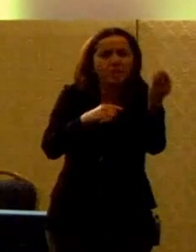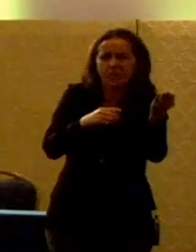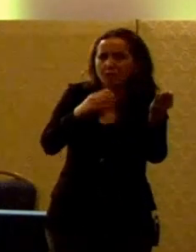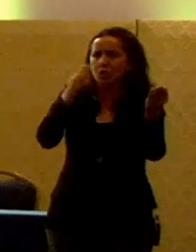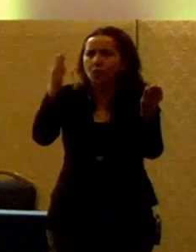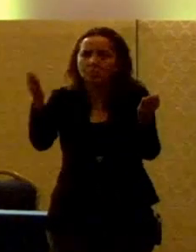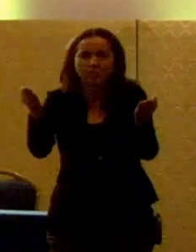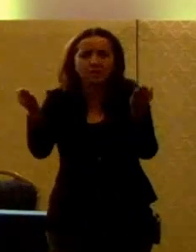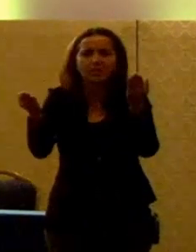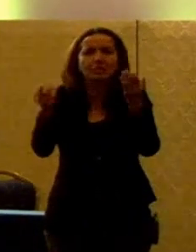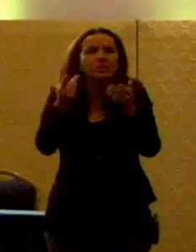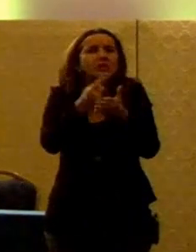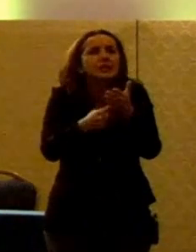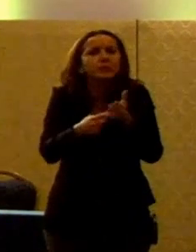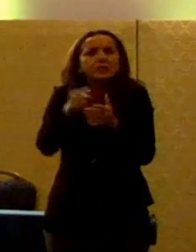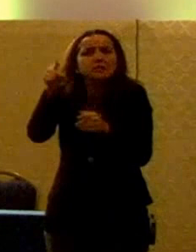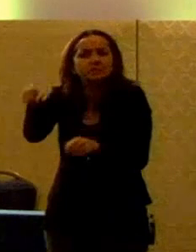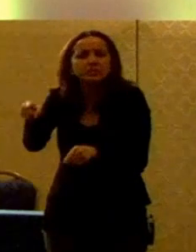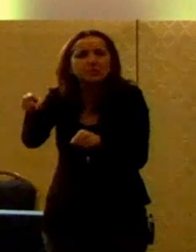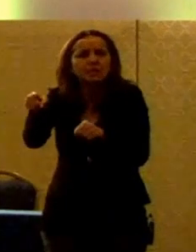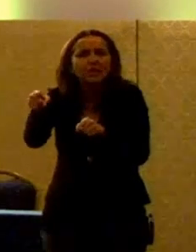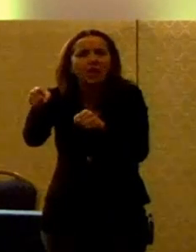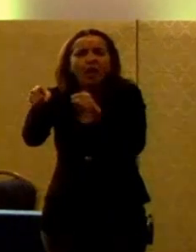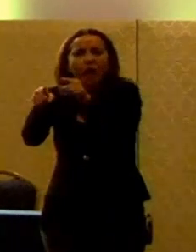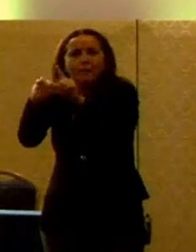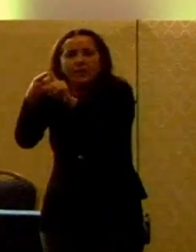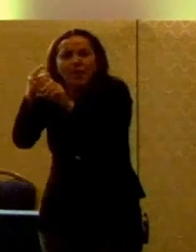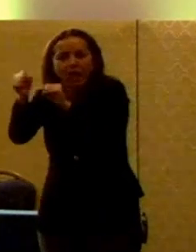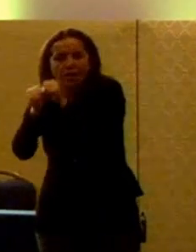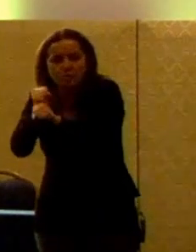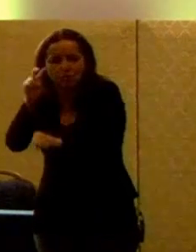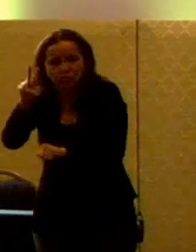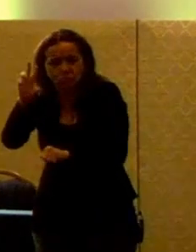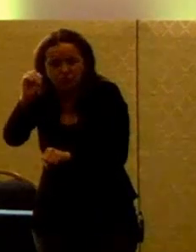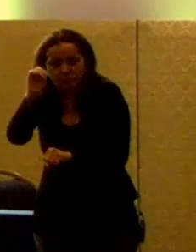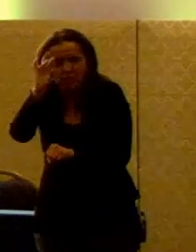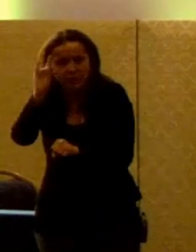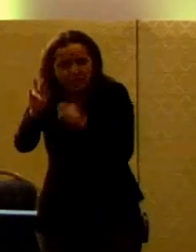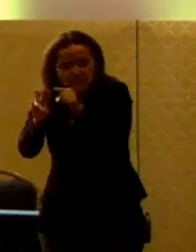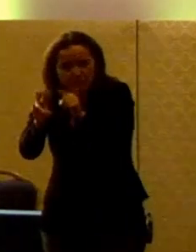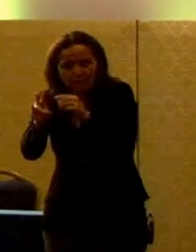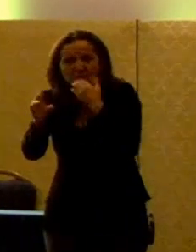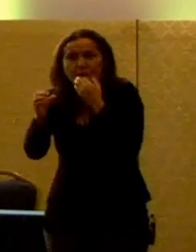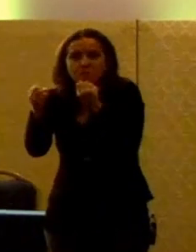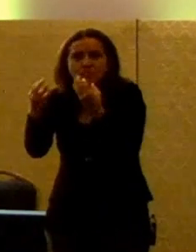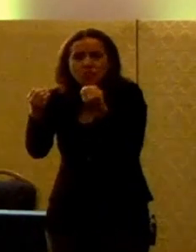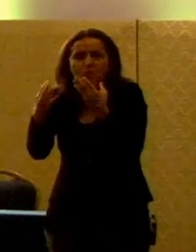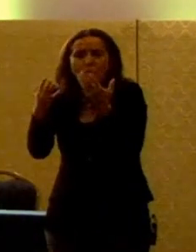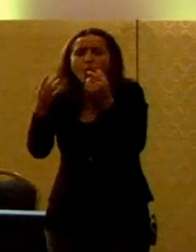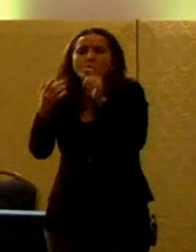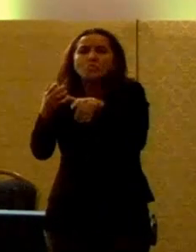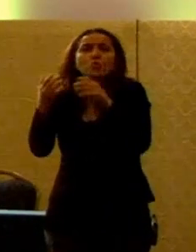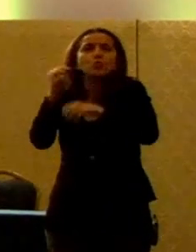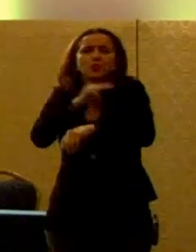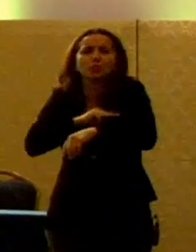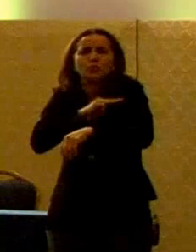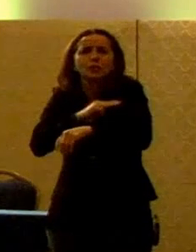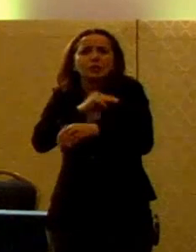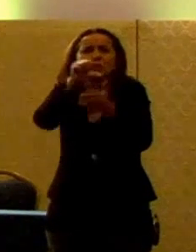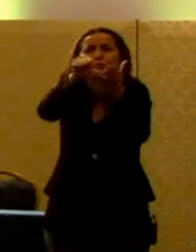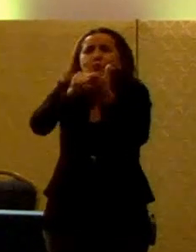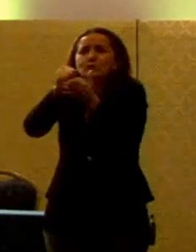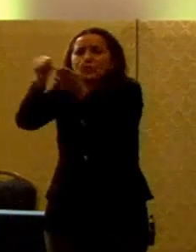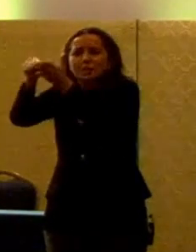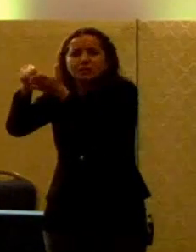qué fue lo que pasó en el antes y el después. 2007, pues en grandes números, el número de municipios afectados se vio reducido de